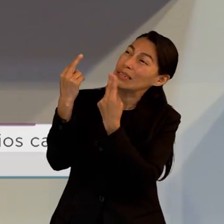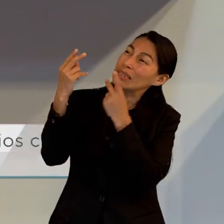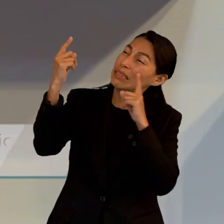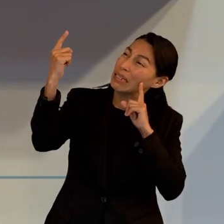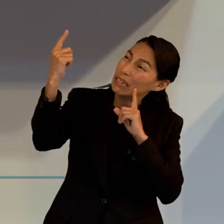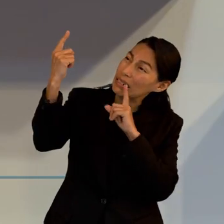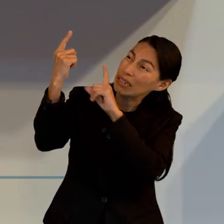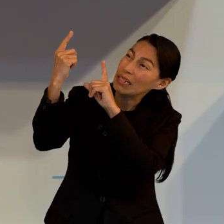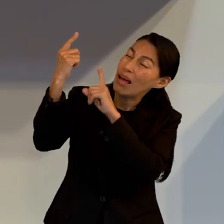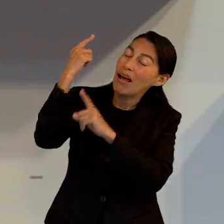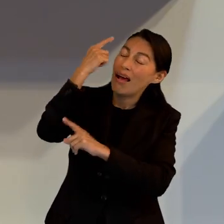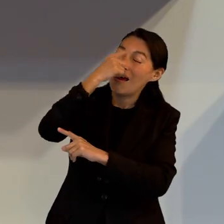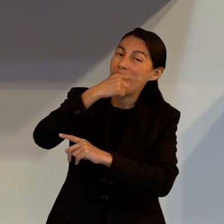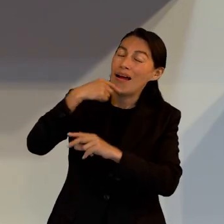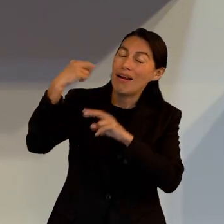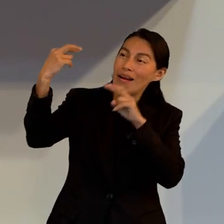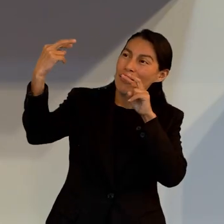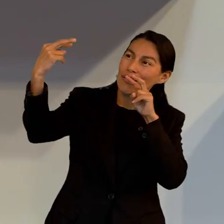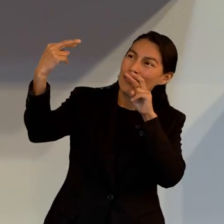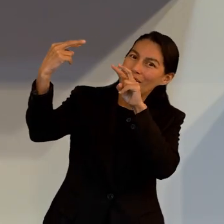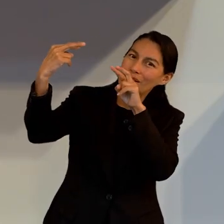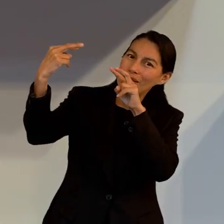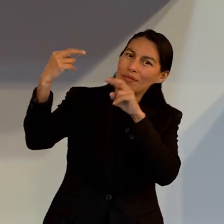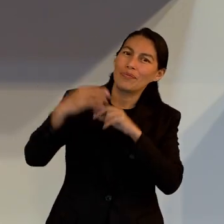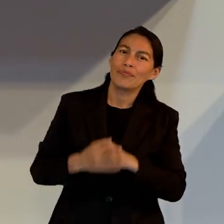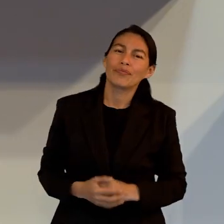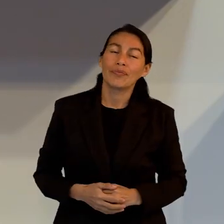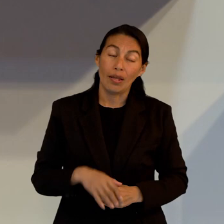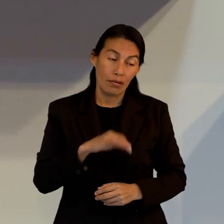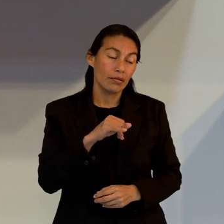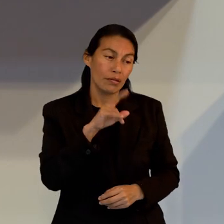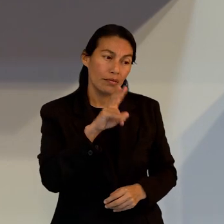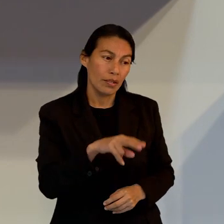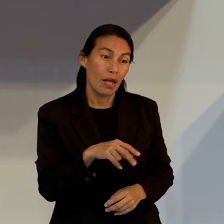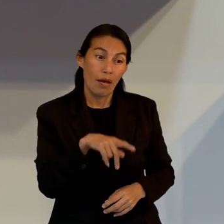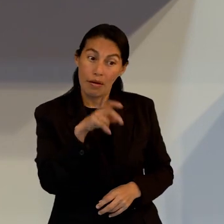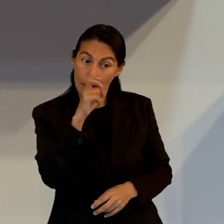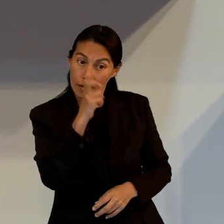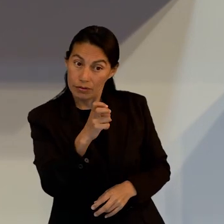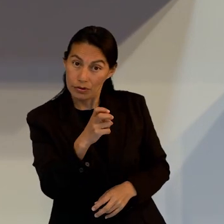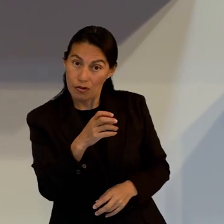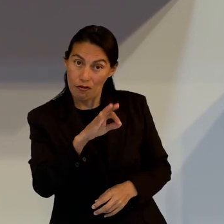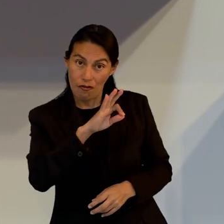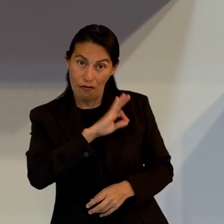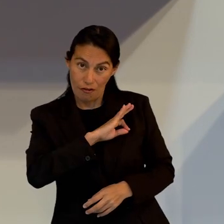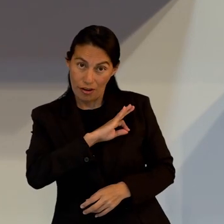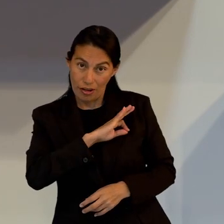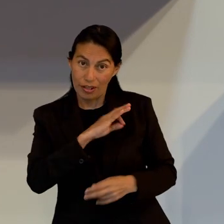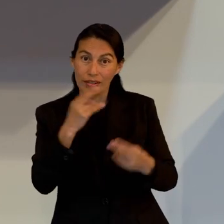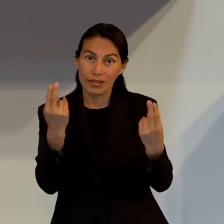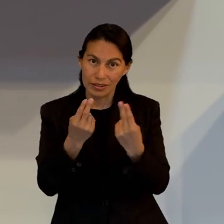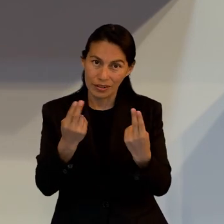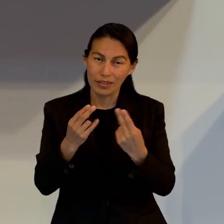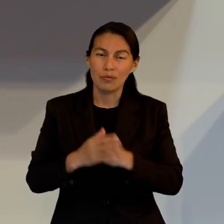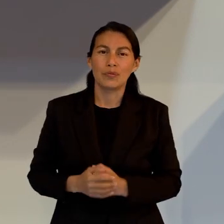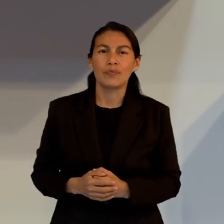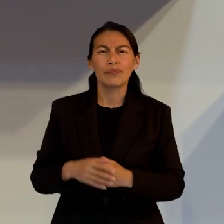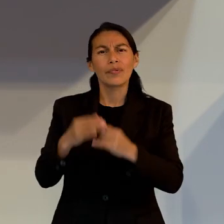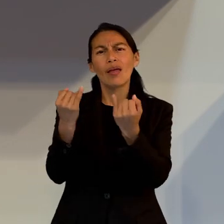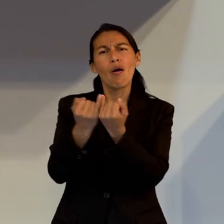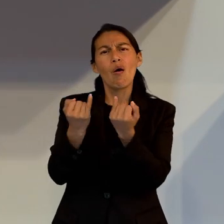y para eso necesitamos fe necesitamos fe y así como